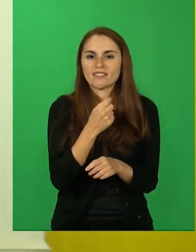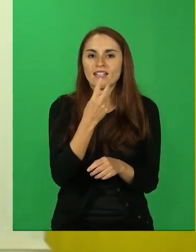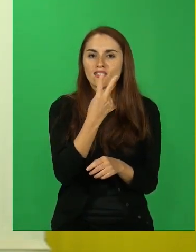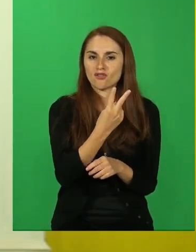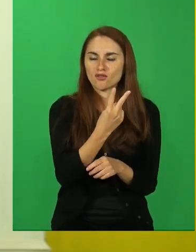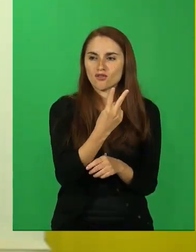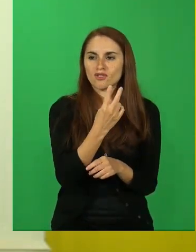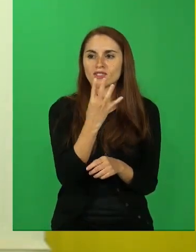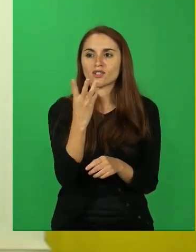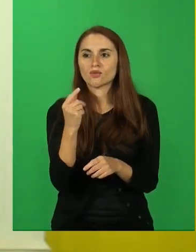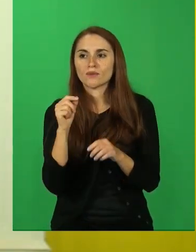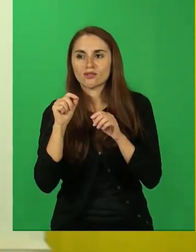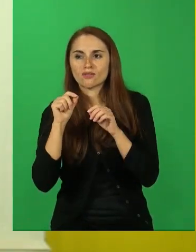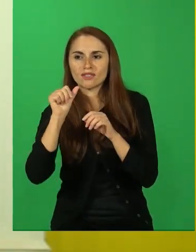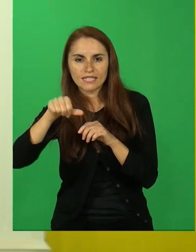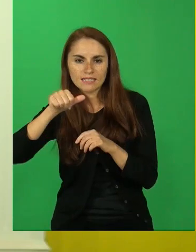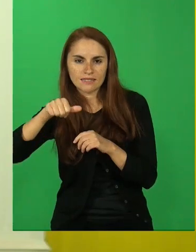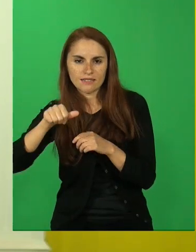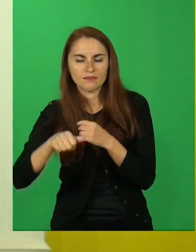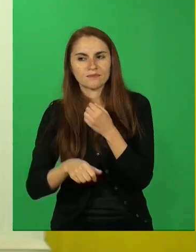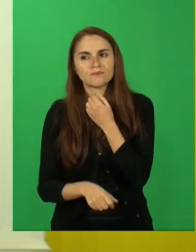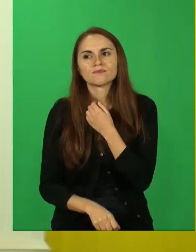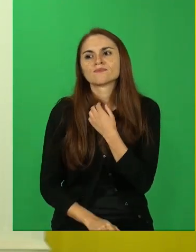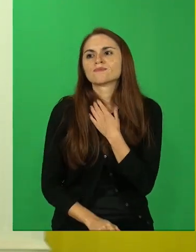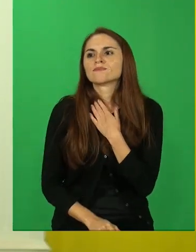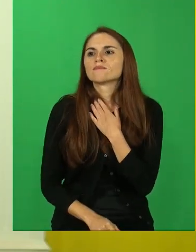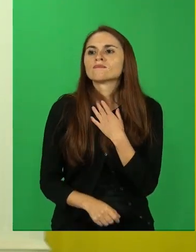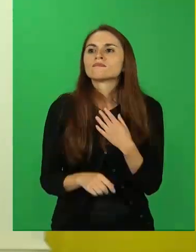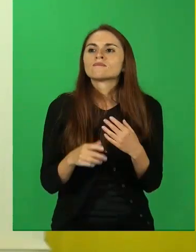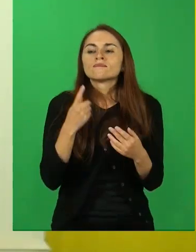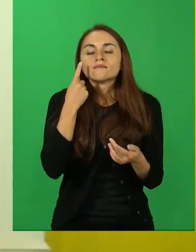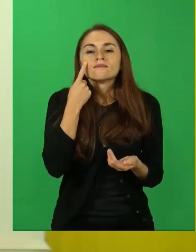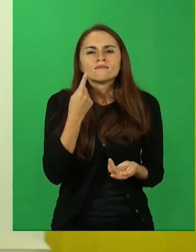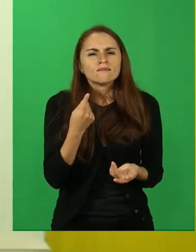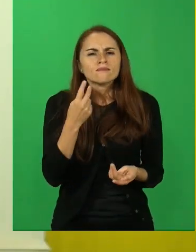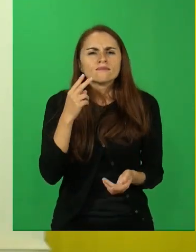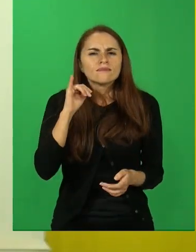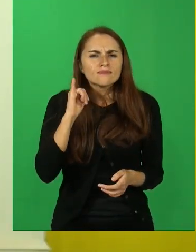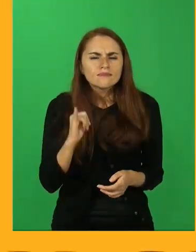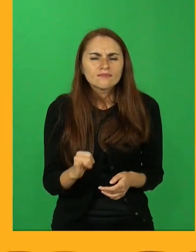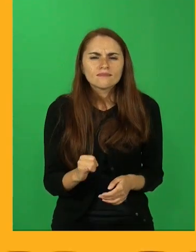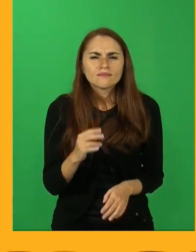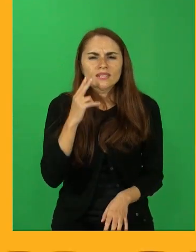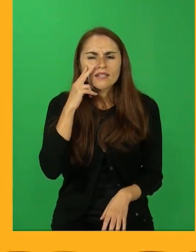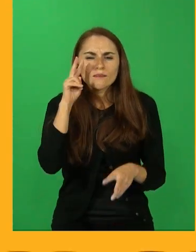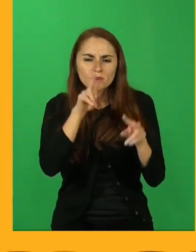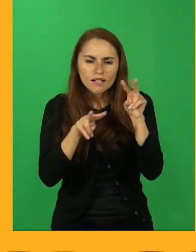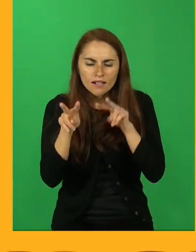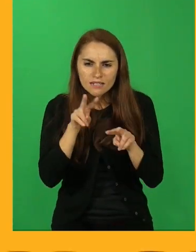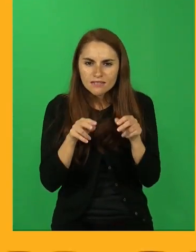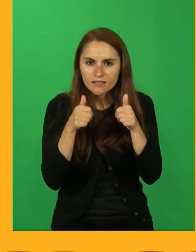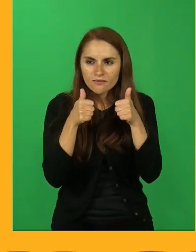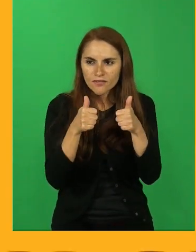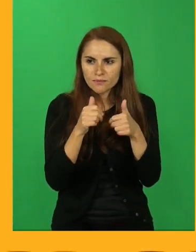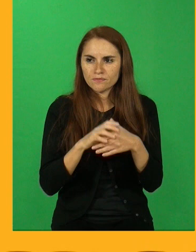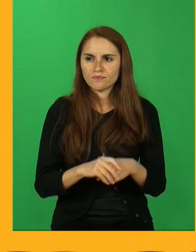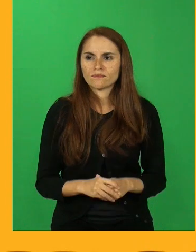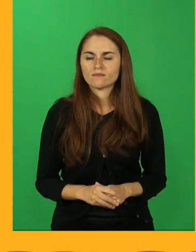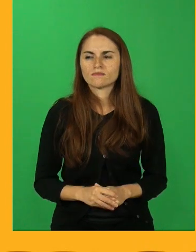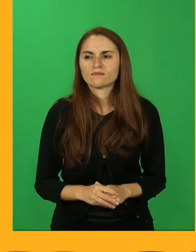el 16. Continuamos entonces. Siempre tienes que analizar las cosas. Mira, fíjate